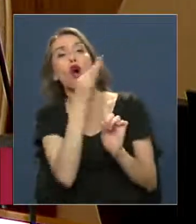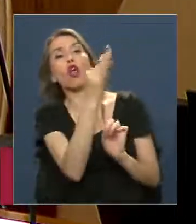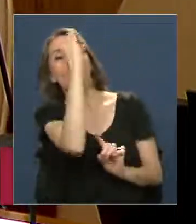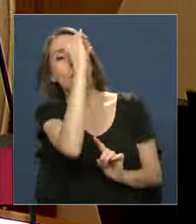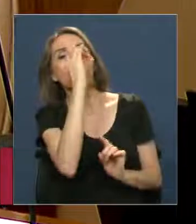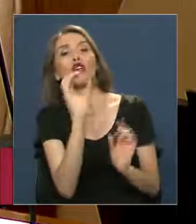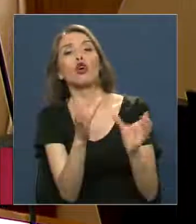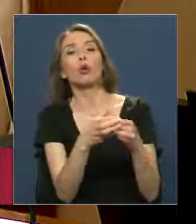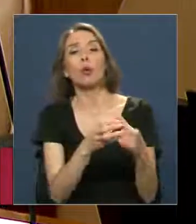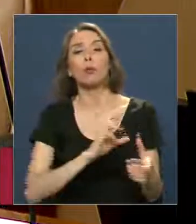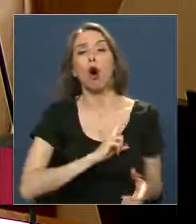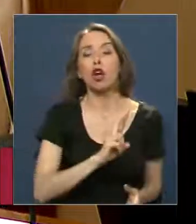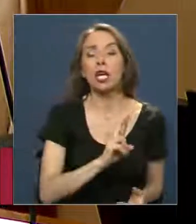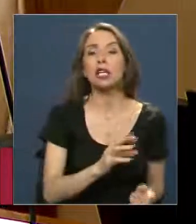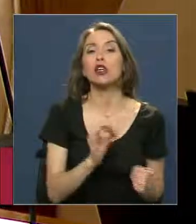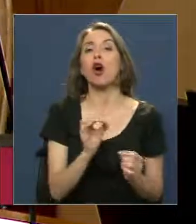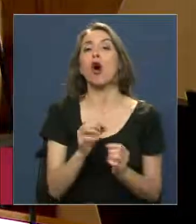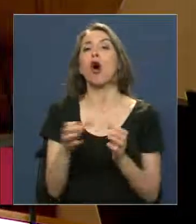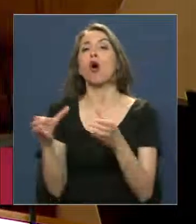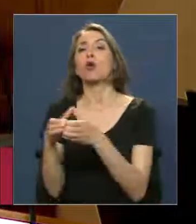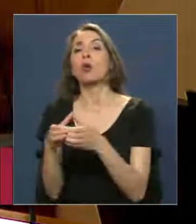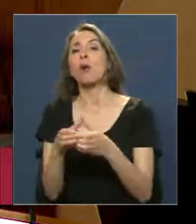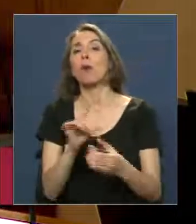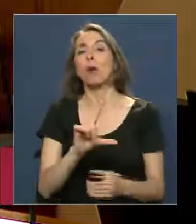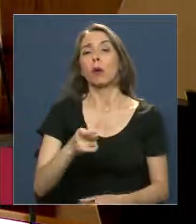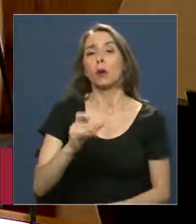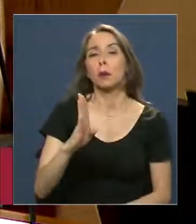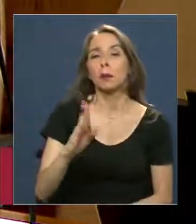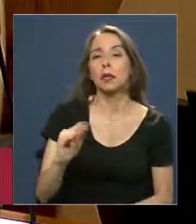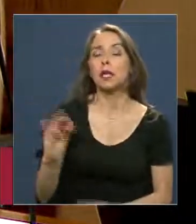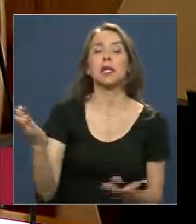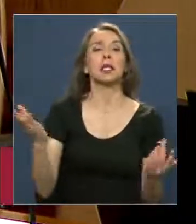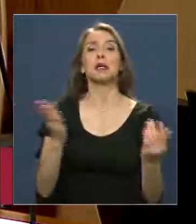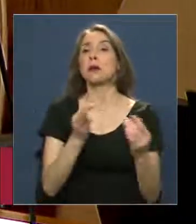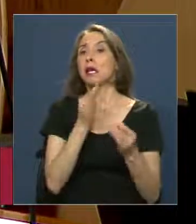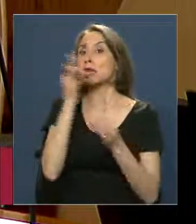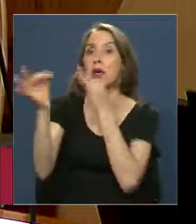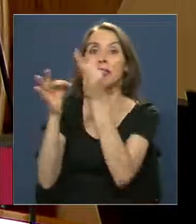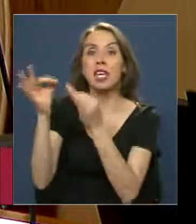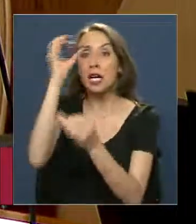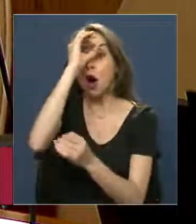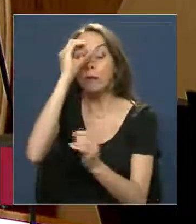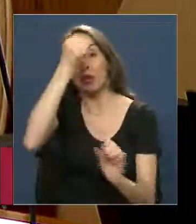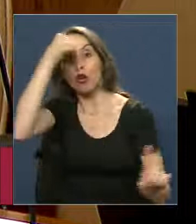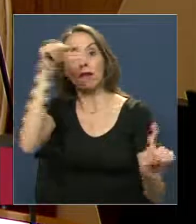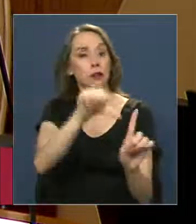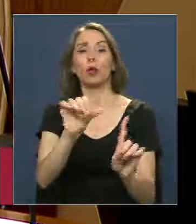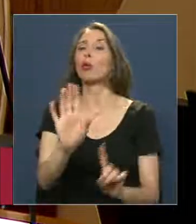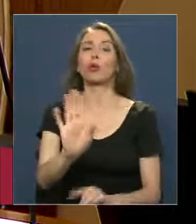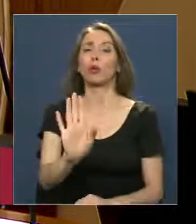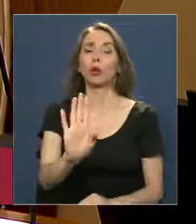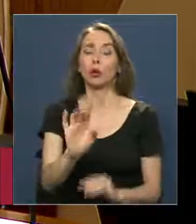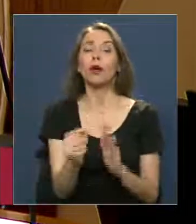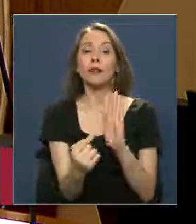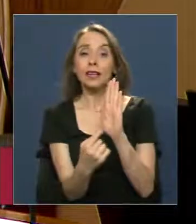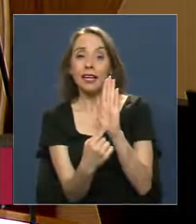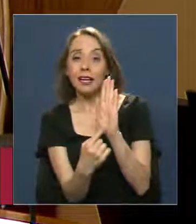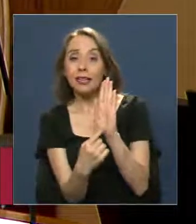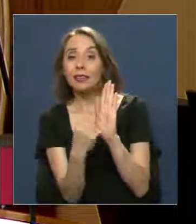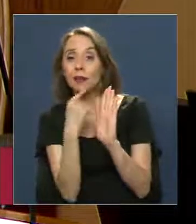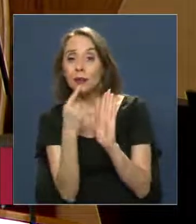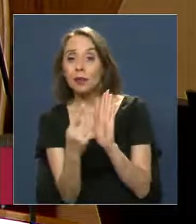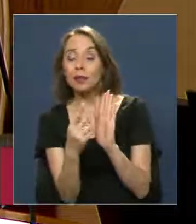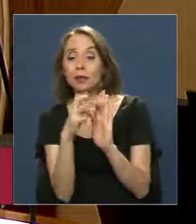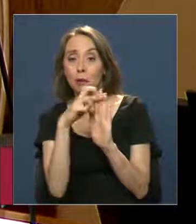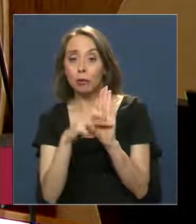un grupo con una determinada orientación sexual, en fin. Lo que quiero decir con esto es que la